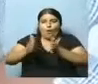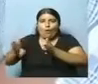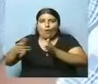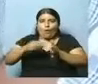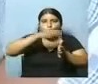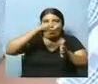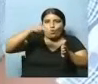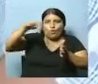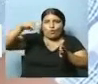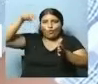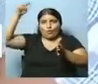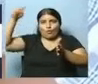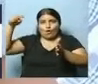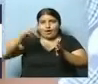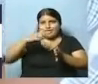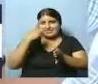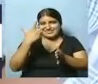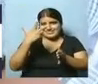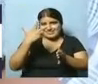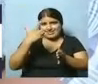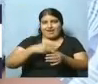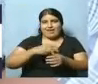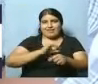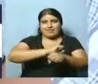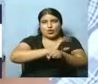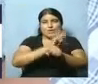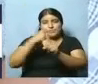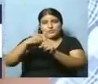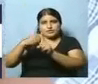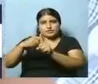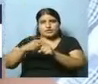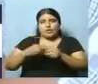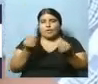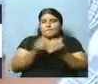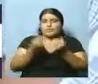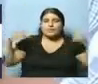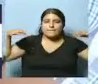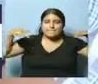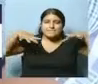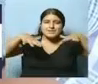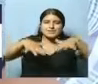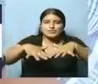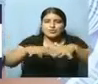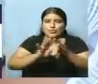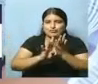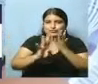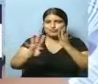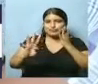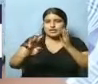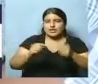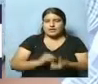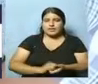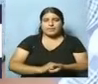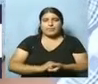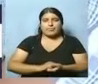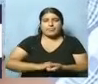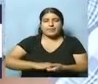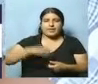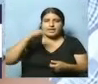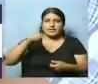ha venido concentrando una gran cantidad de personas y aún hoy. Así que a pesar de que estamos atendiendo de